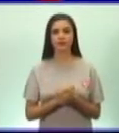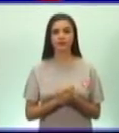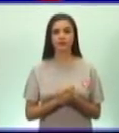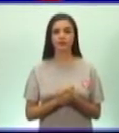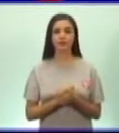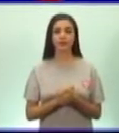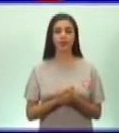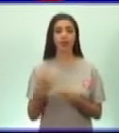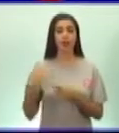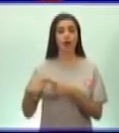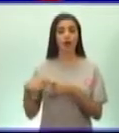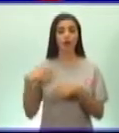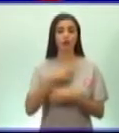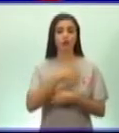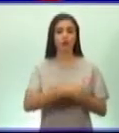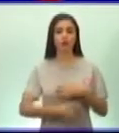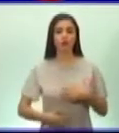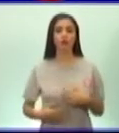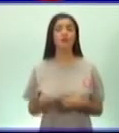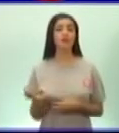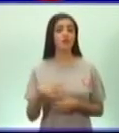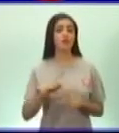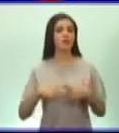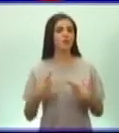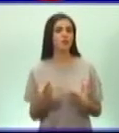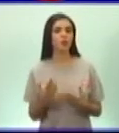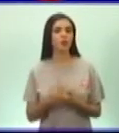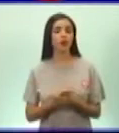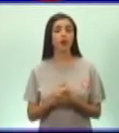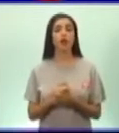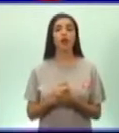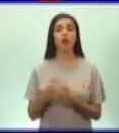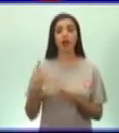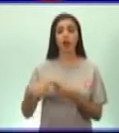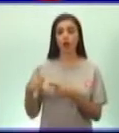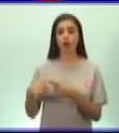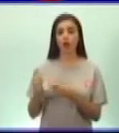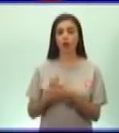organismo, también es falsa, porque